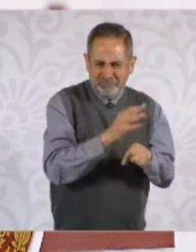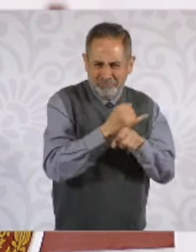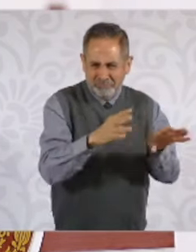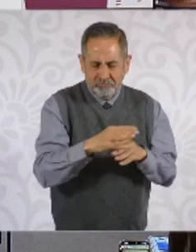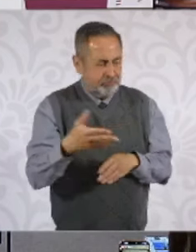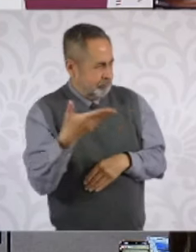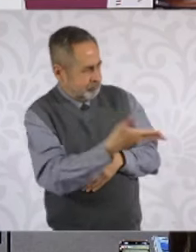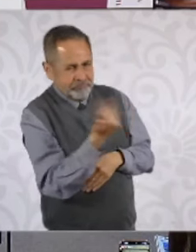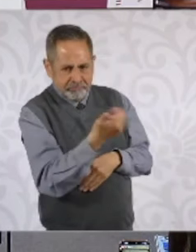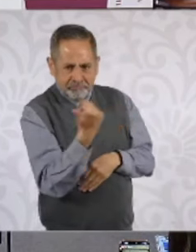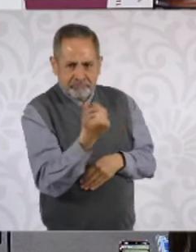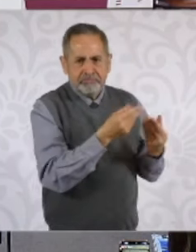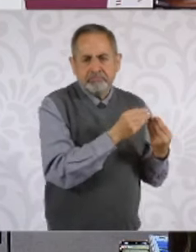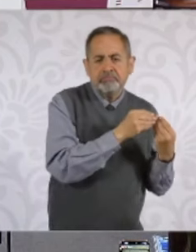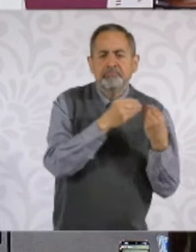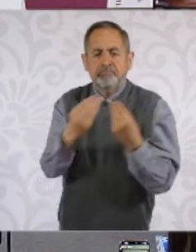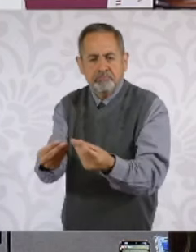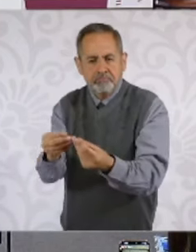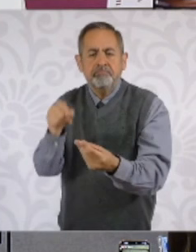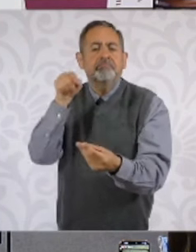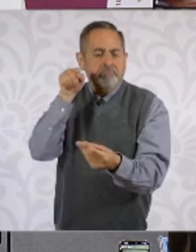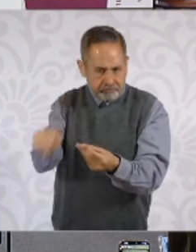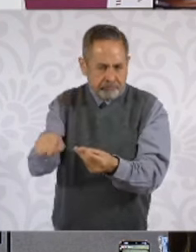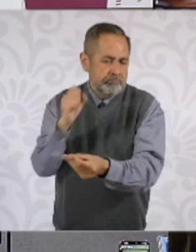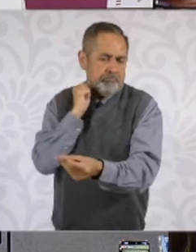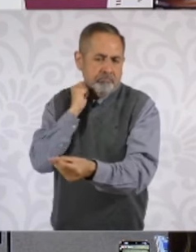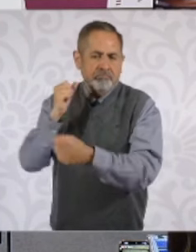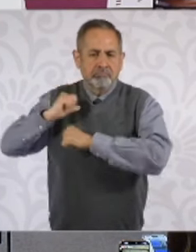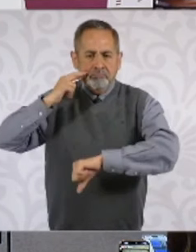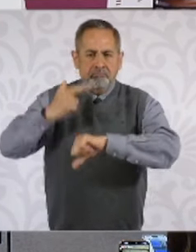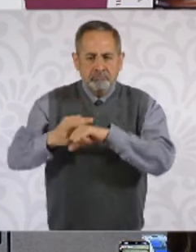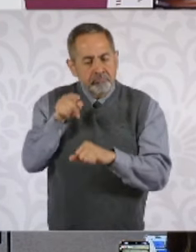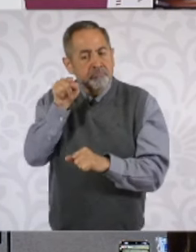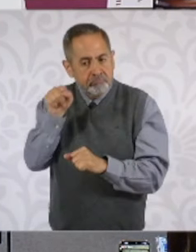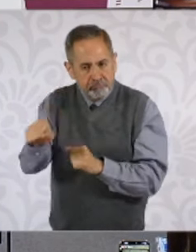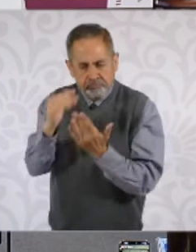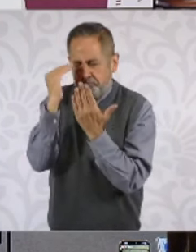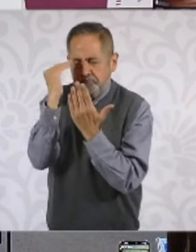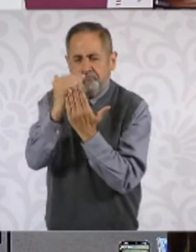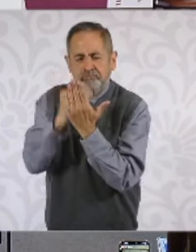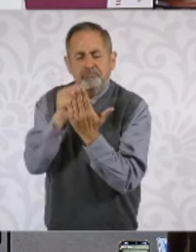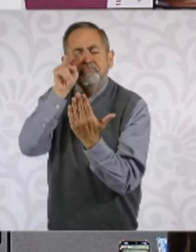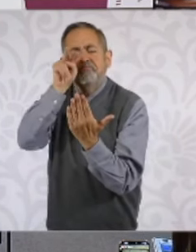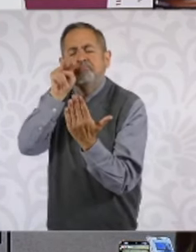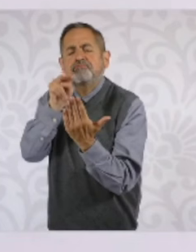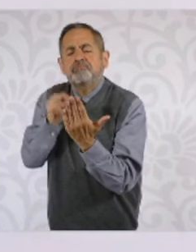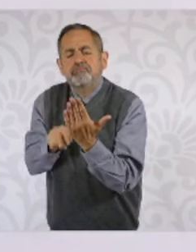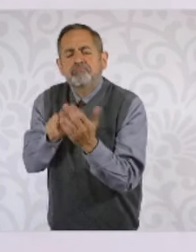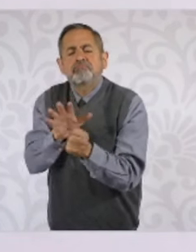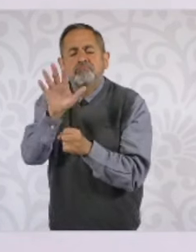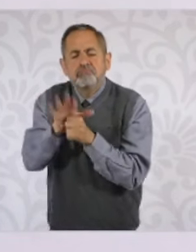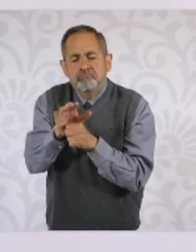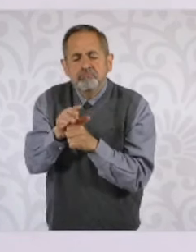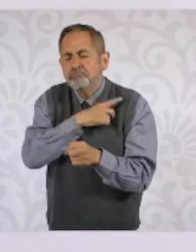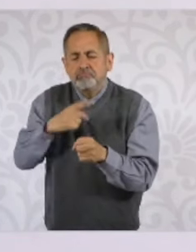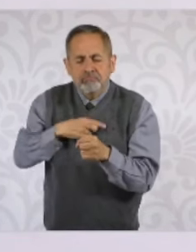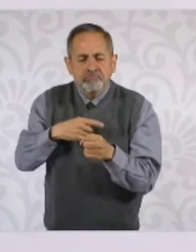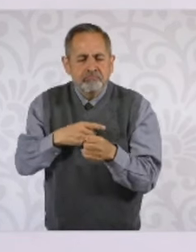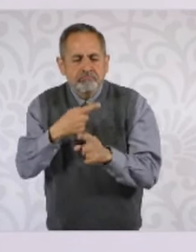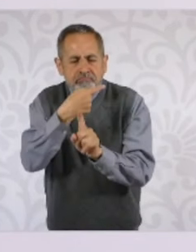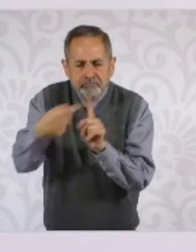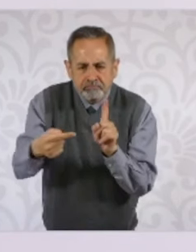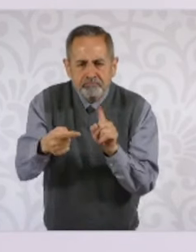requiera. Y B, el órgano legislativo determinará la porción de cargos a elegir